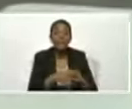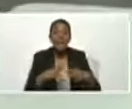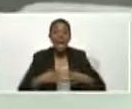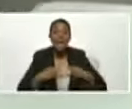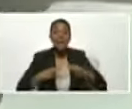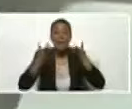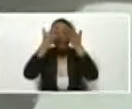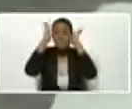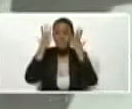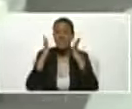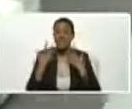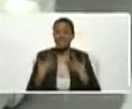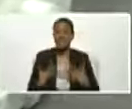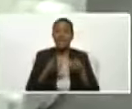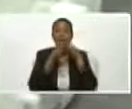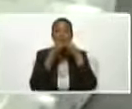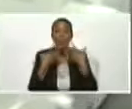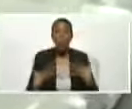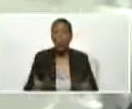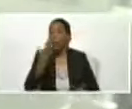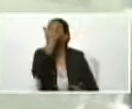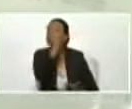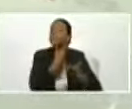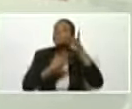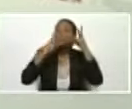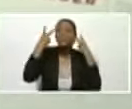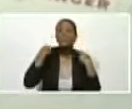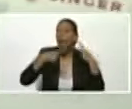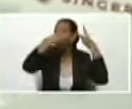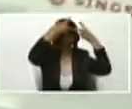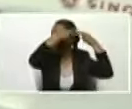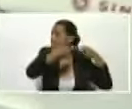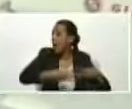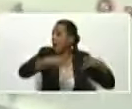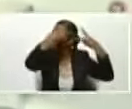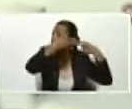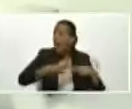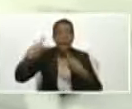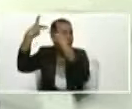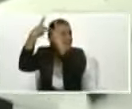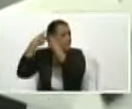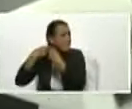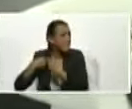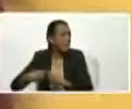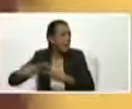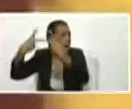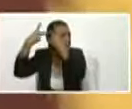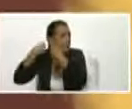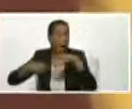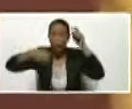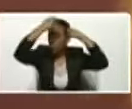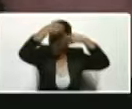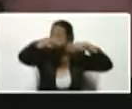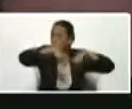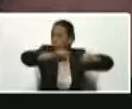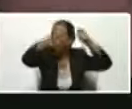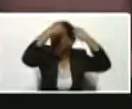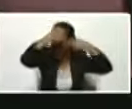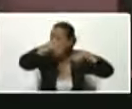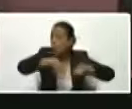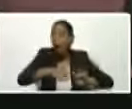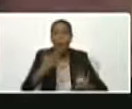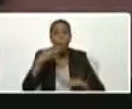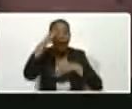de belleza donde está todo el material para peluquería fue completamente atendido